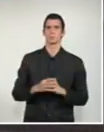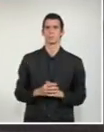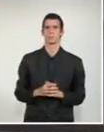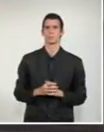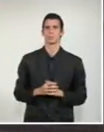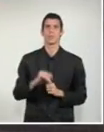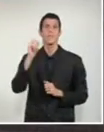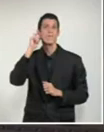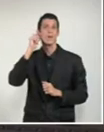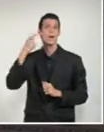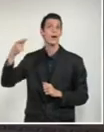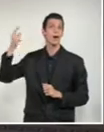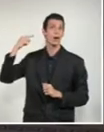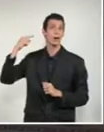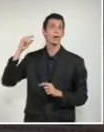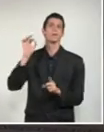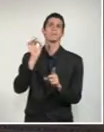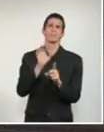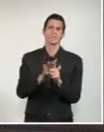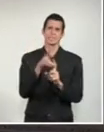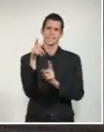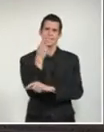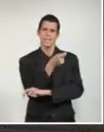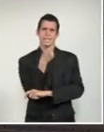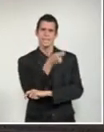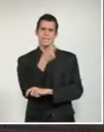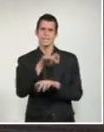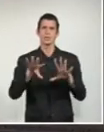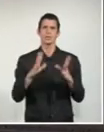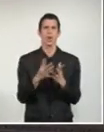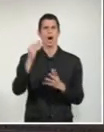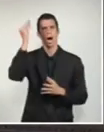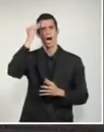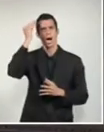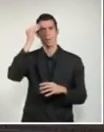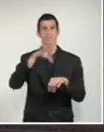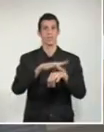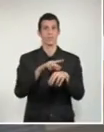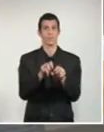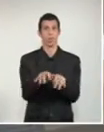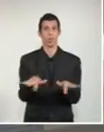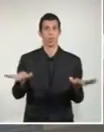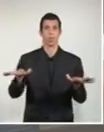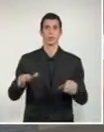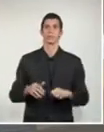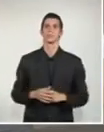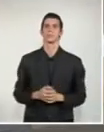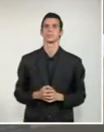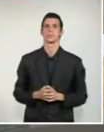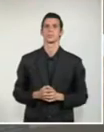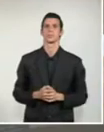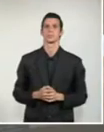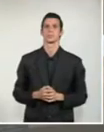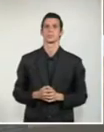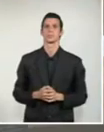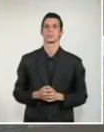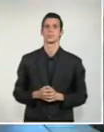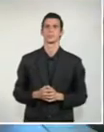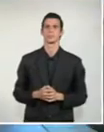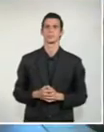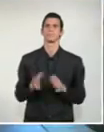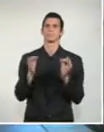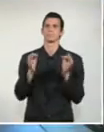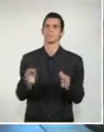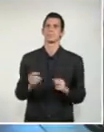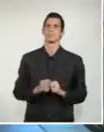capacitación integral con vistas a la prevención del 9 y coronavirus de igual forma a los 22 trabajadores del